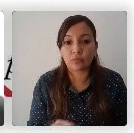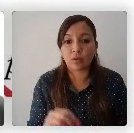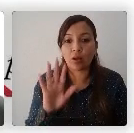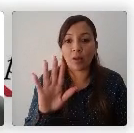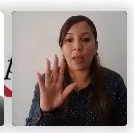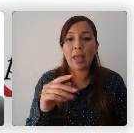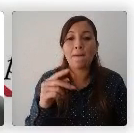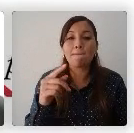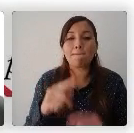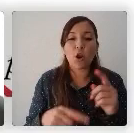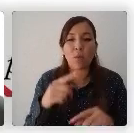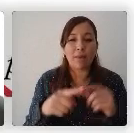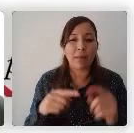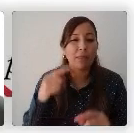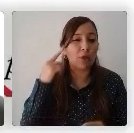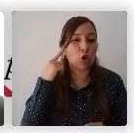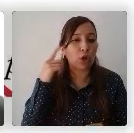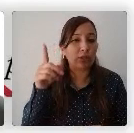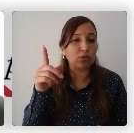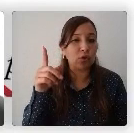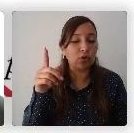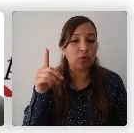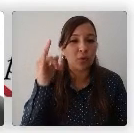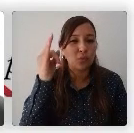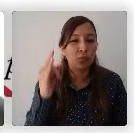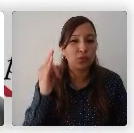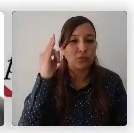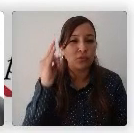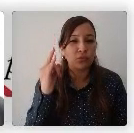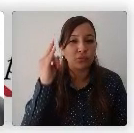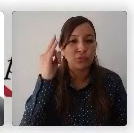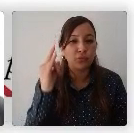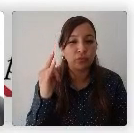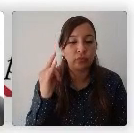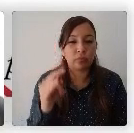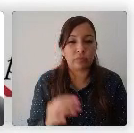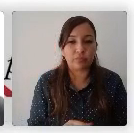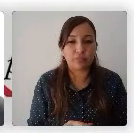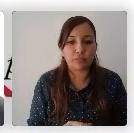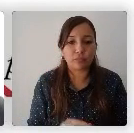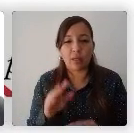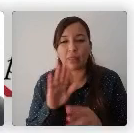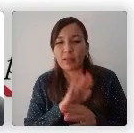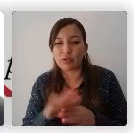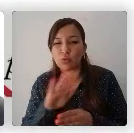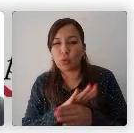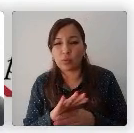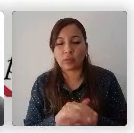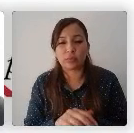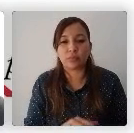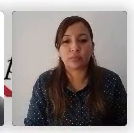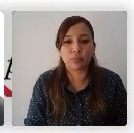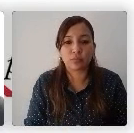Franco, no sé si me logras escuchar, pero parece que tienes algunos problemas de conexión. No sé si es posible que